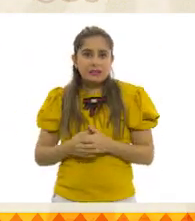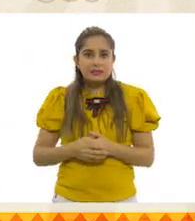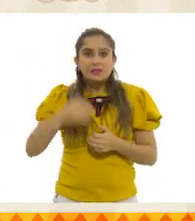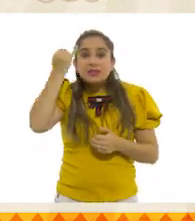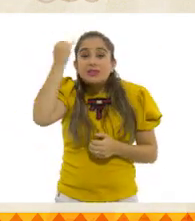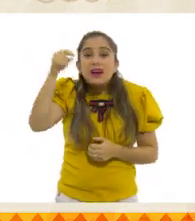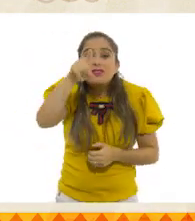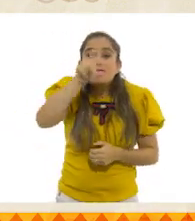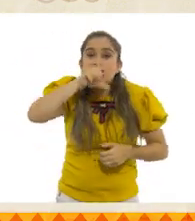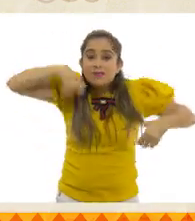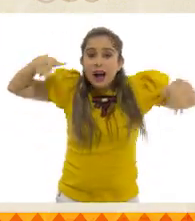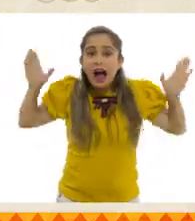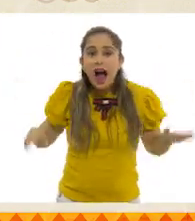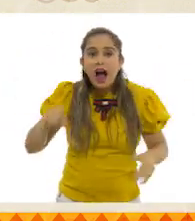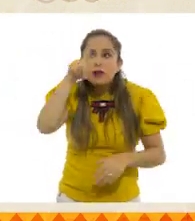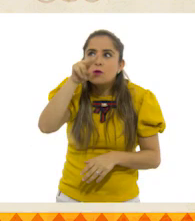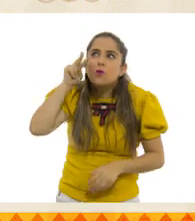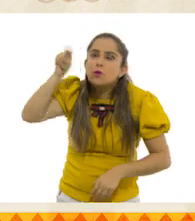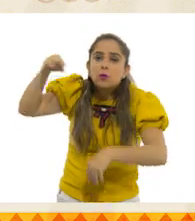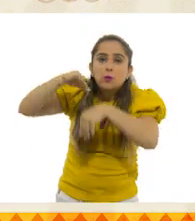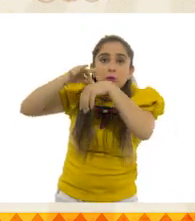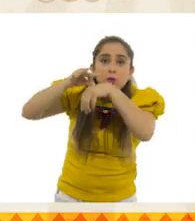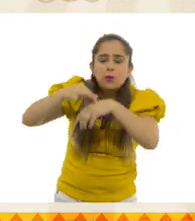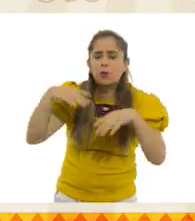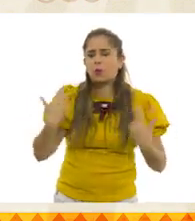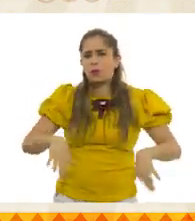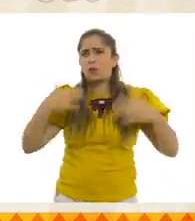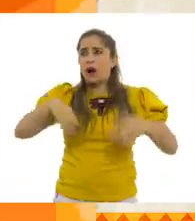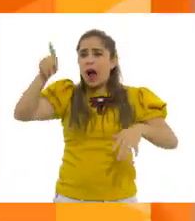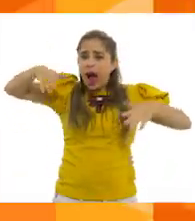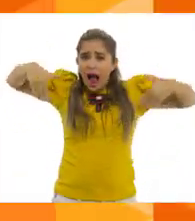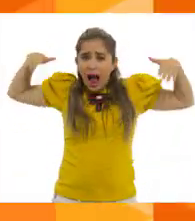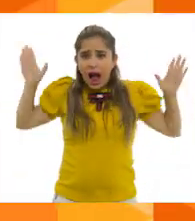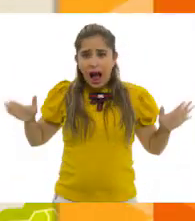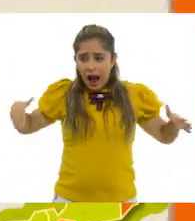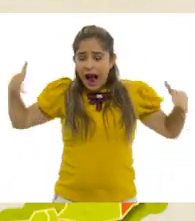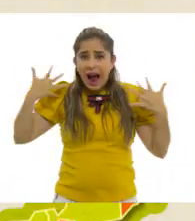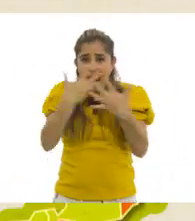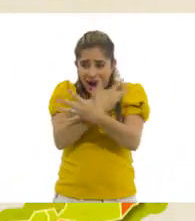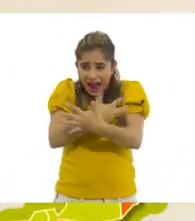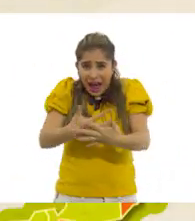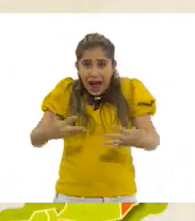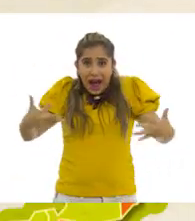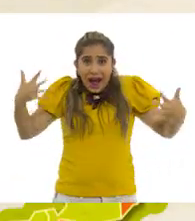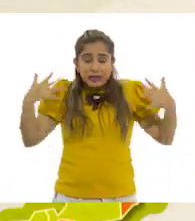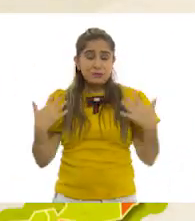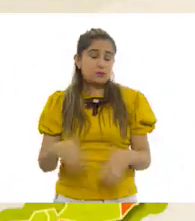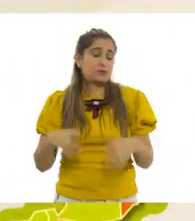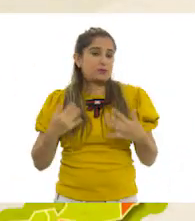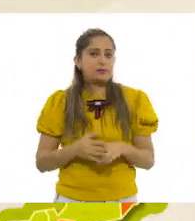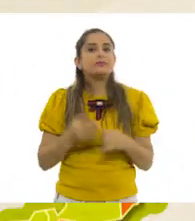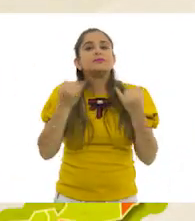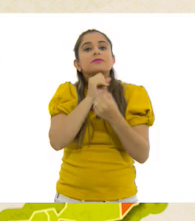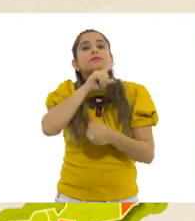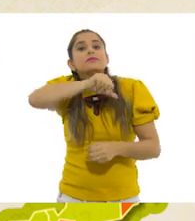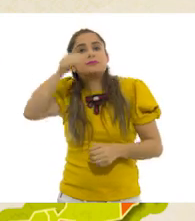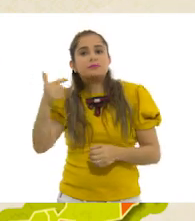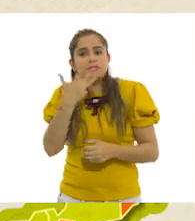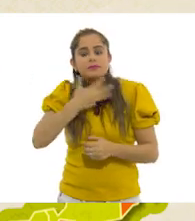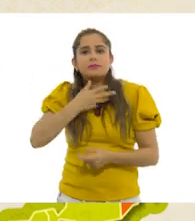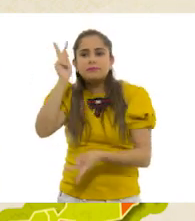águila arpía en persona? ¡Es un auténtico gigante! Otro ícono de nuestro país es la flora